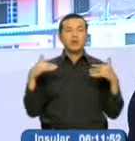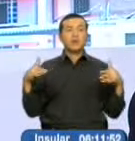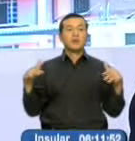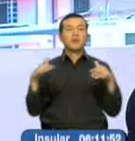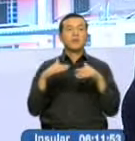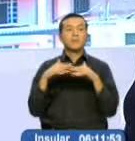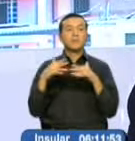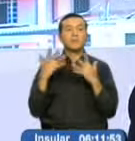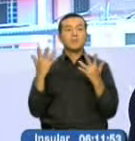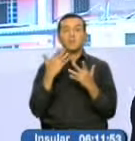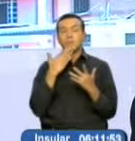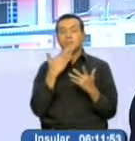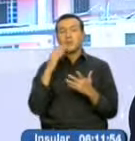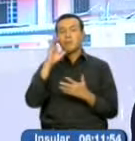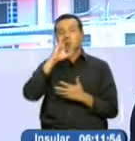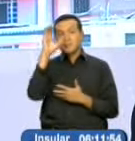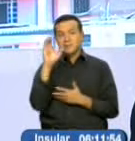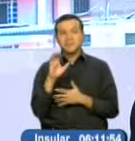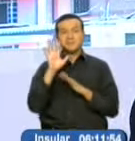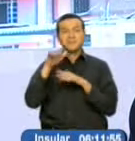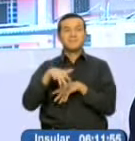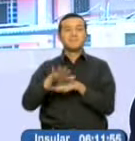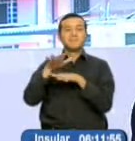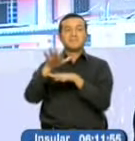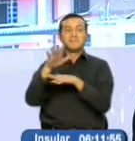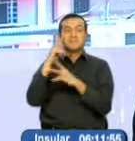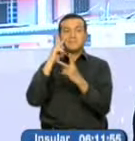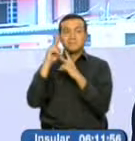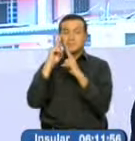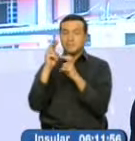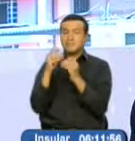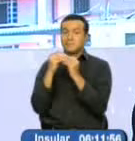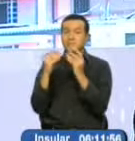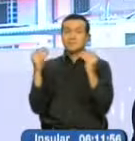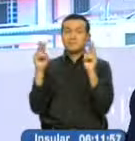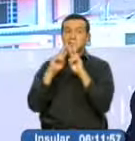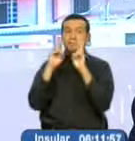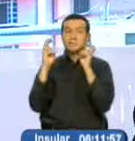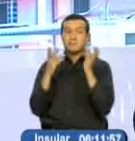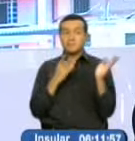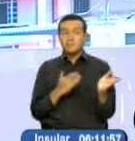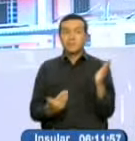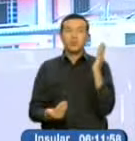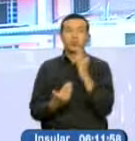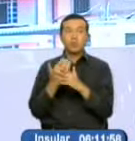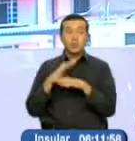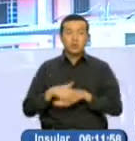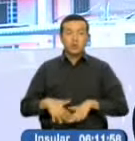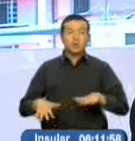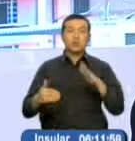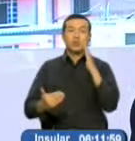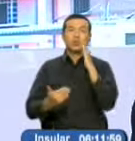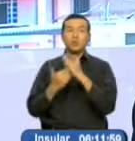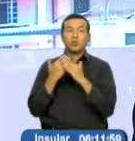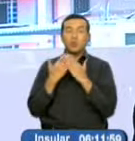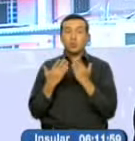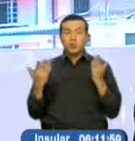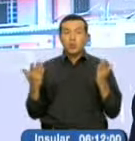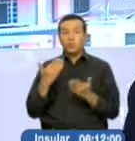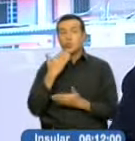el tema costero, tema marino, en el cual se puede investigar muchísimo respecto a nuevas semillas, nuevas maneras de